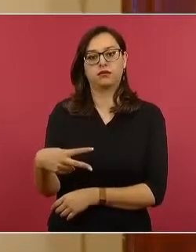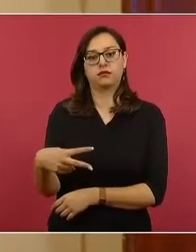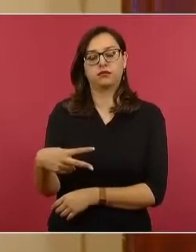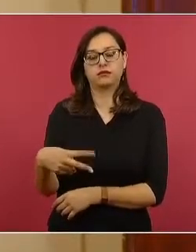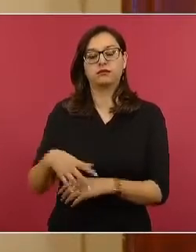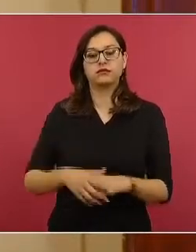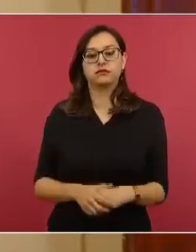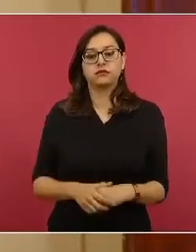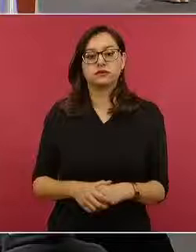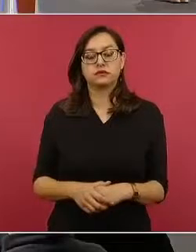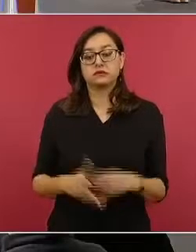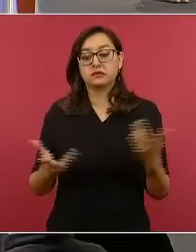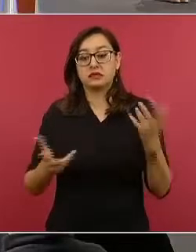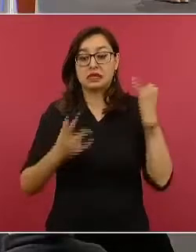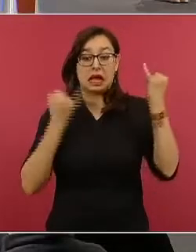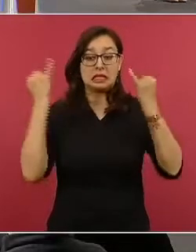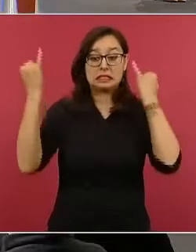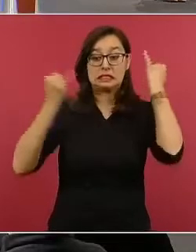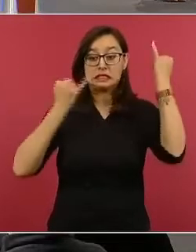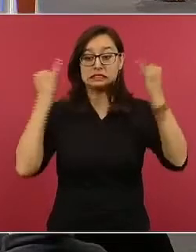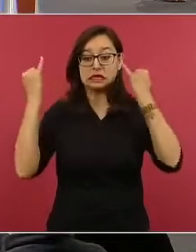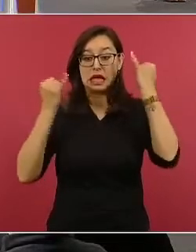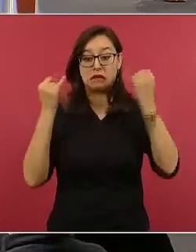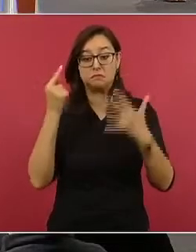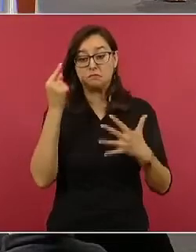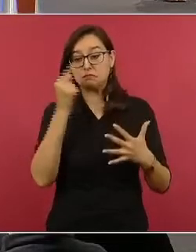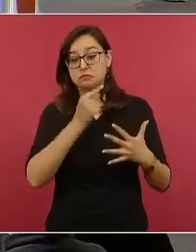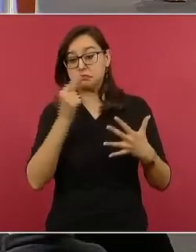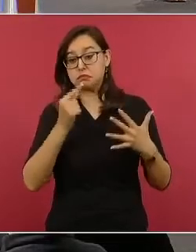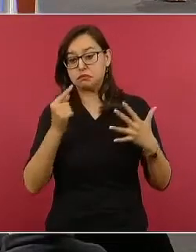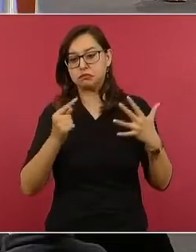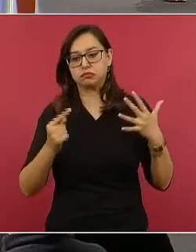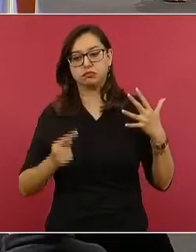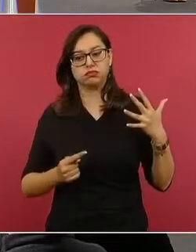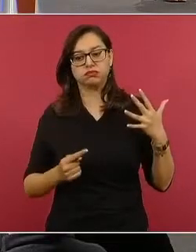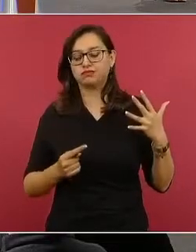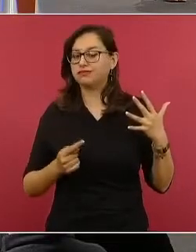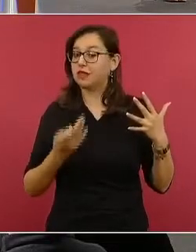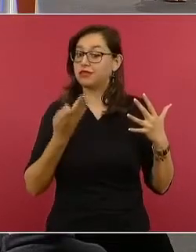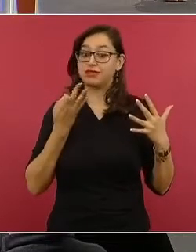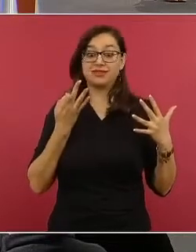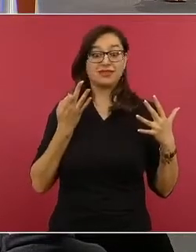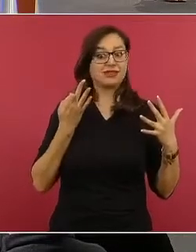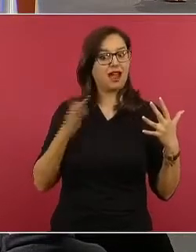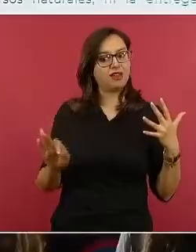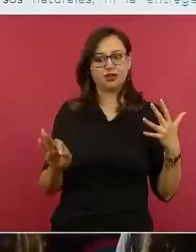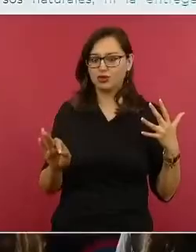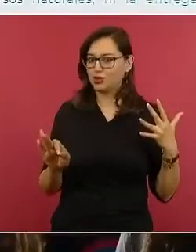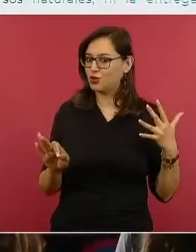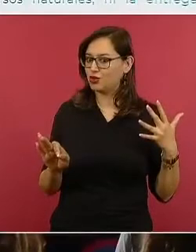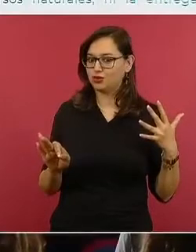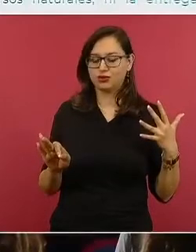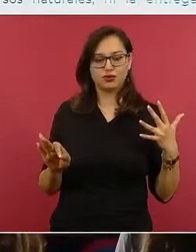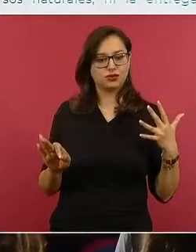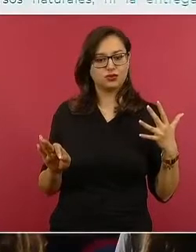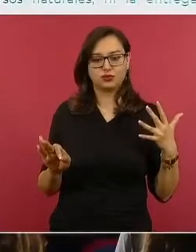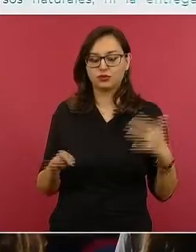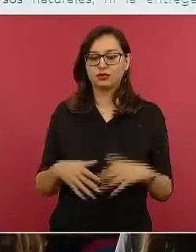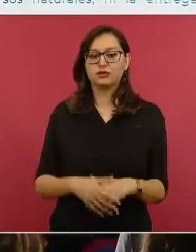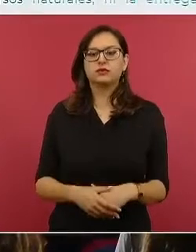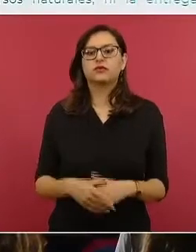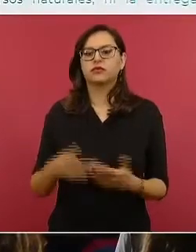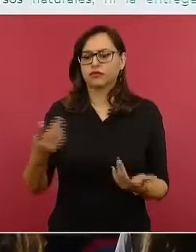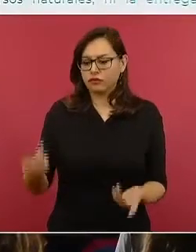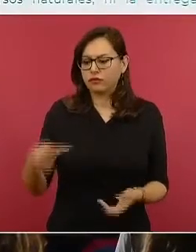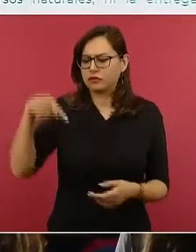El resto de las especulaciones al respecto son traición a la patria industrial del país.